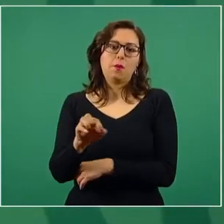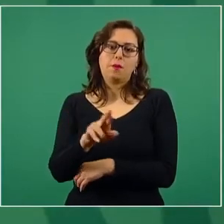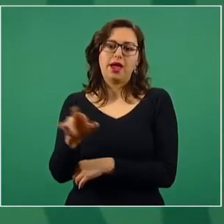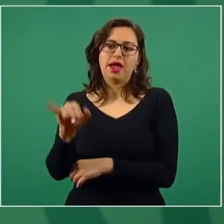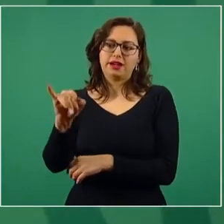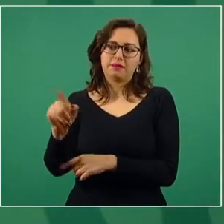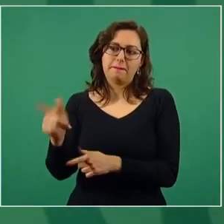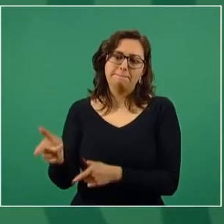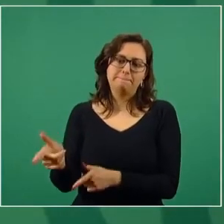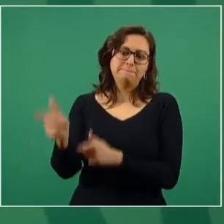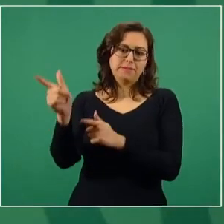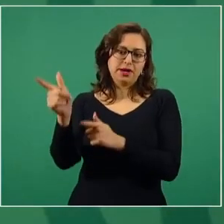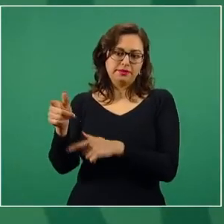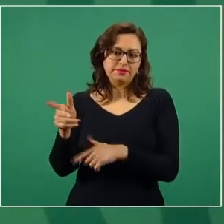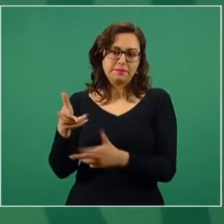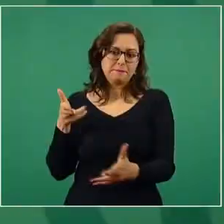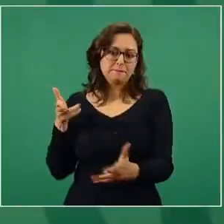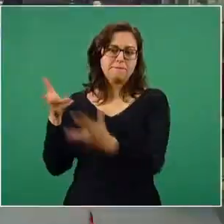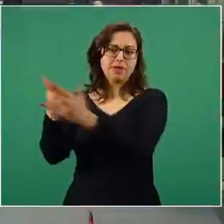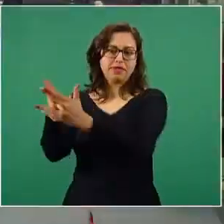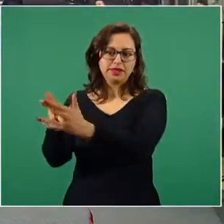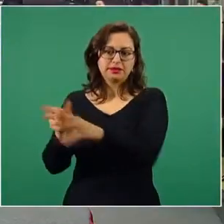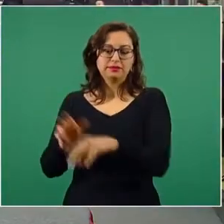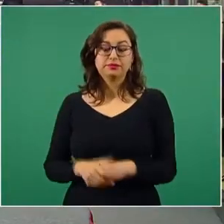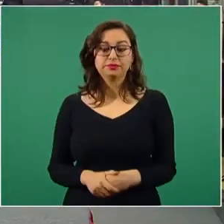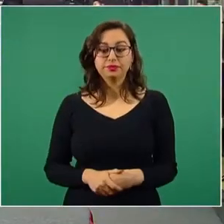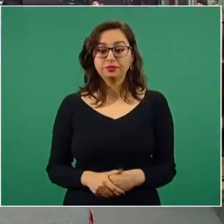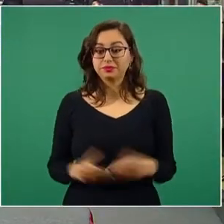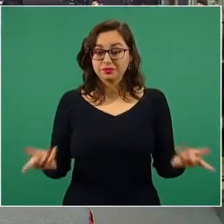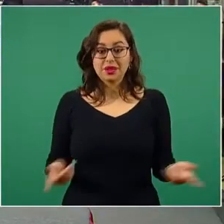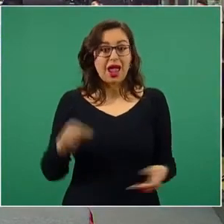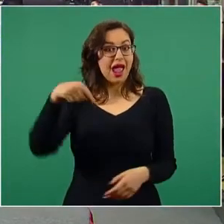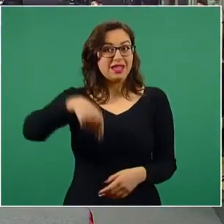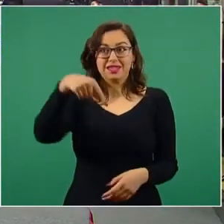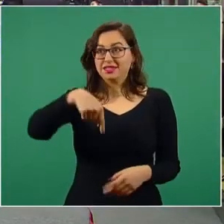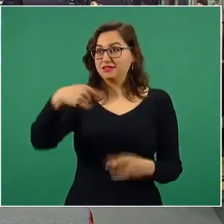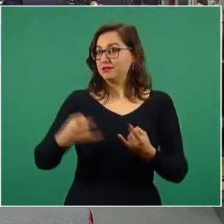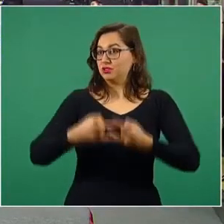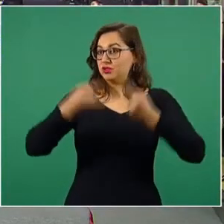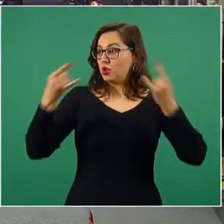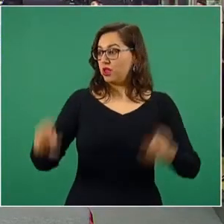en la intendencia. O sea, siempre ha existido